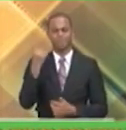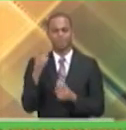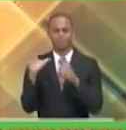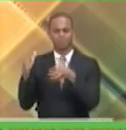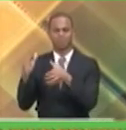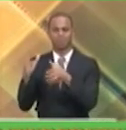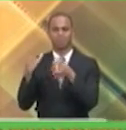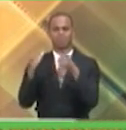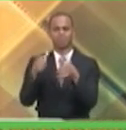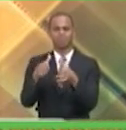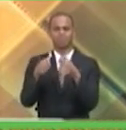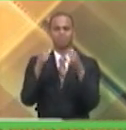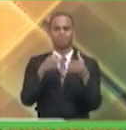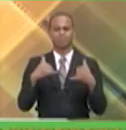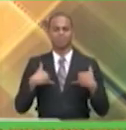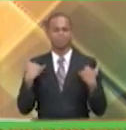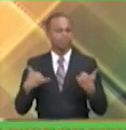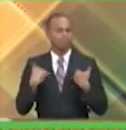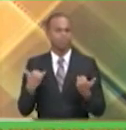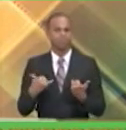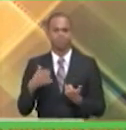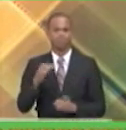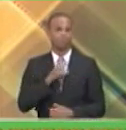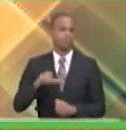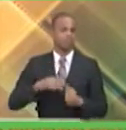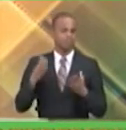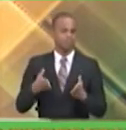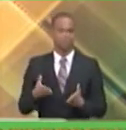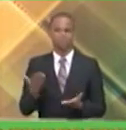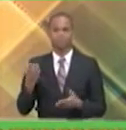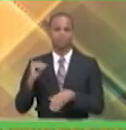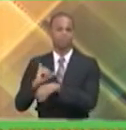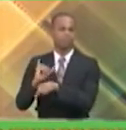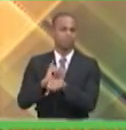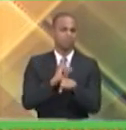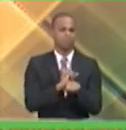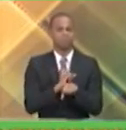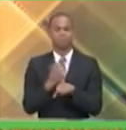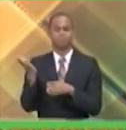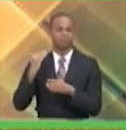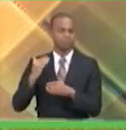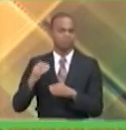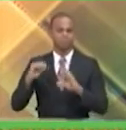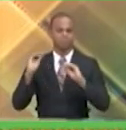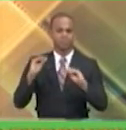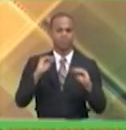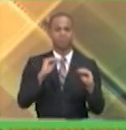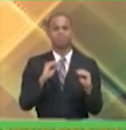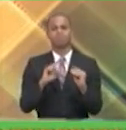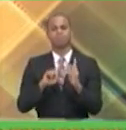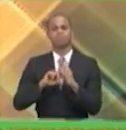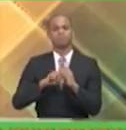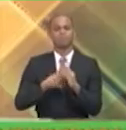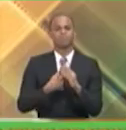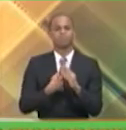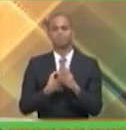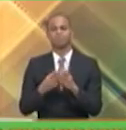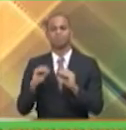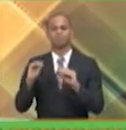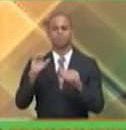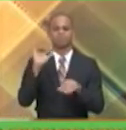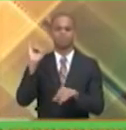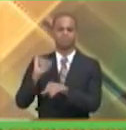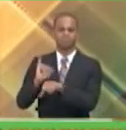grupos, jóvenes cristianos de iglesias. Vamos a enseñar. Comenzamos a dar un sondeo por